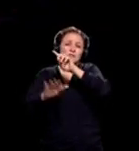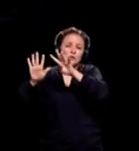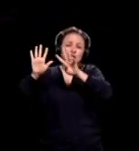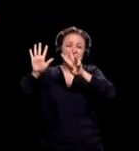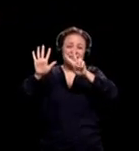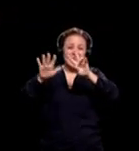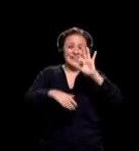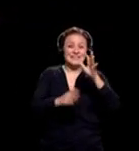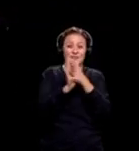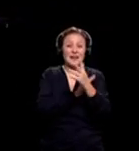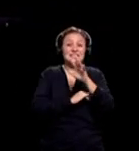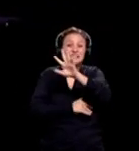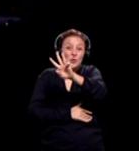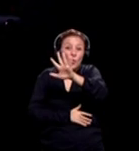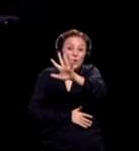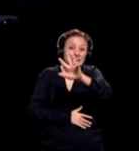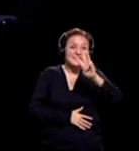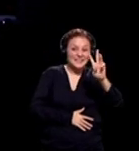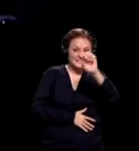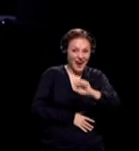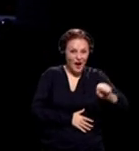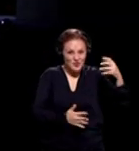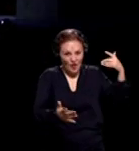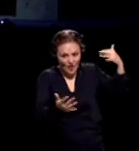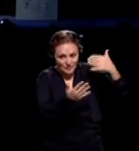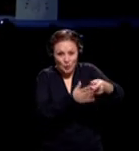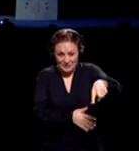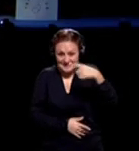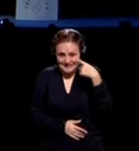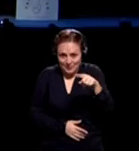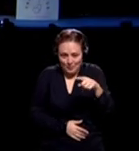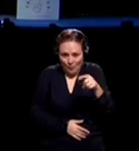A nivel regional, solo a través de Mírame Canarias.